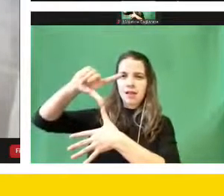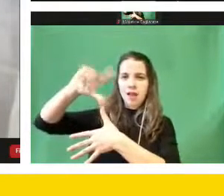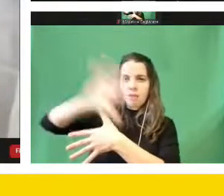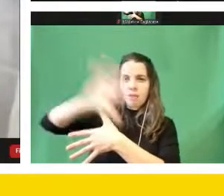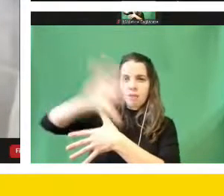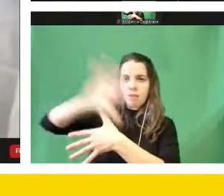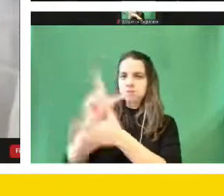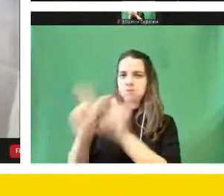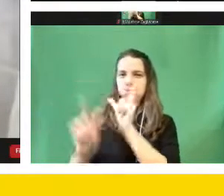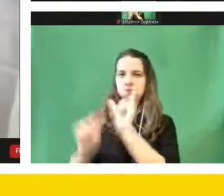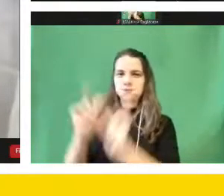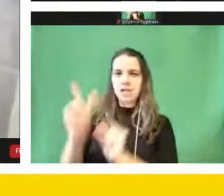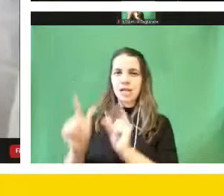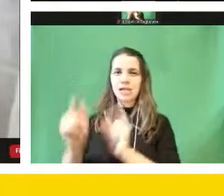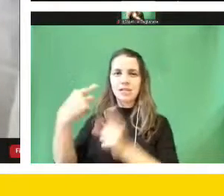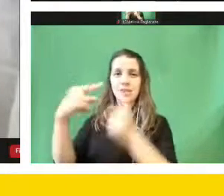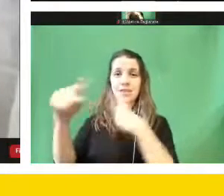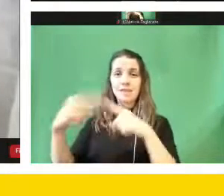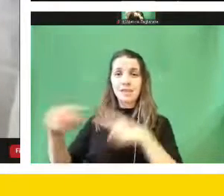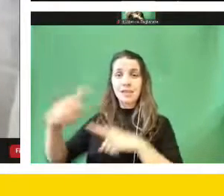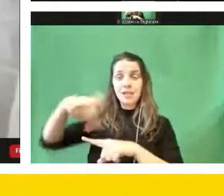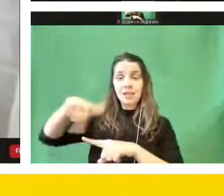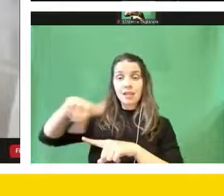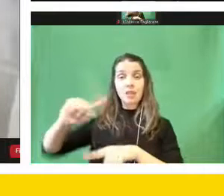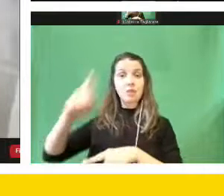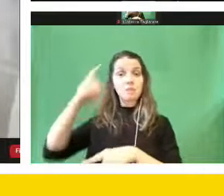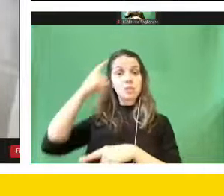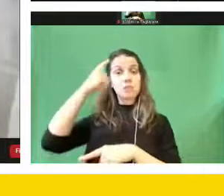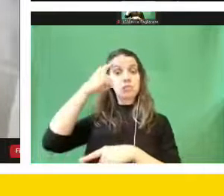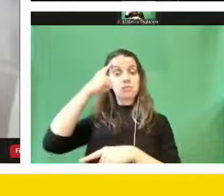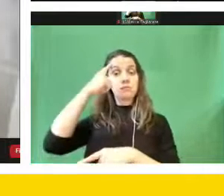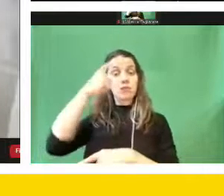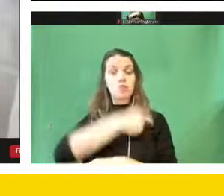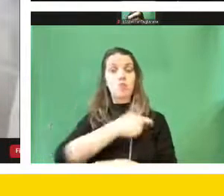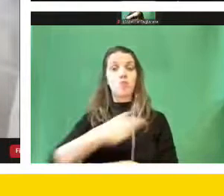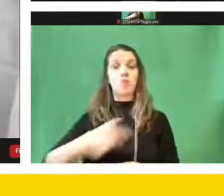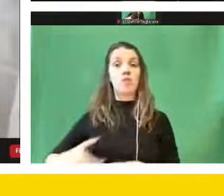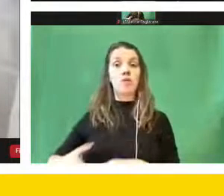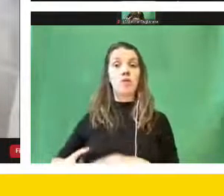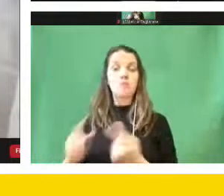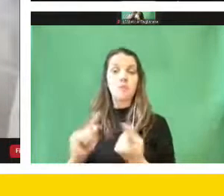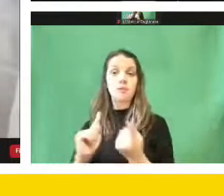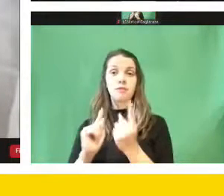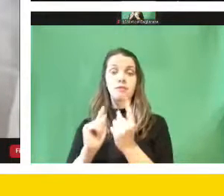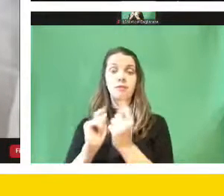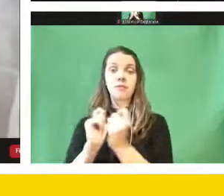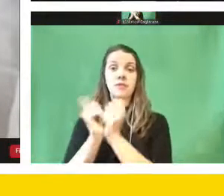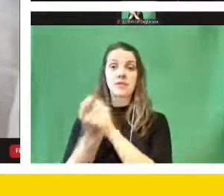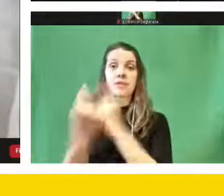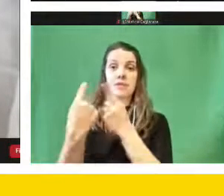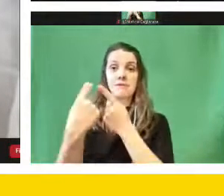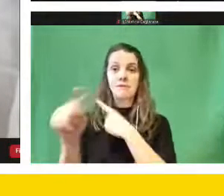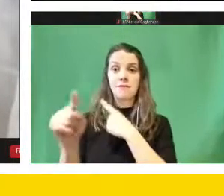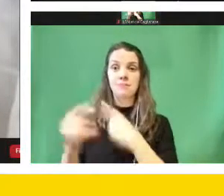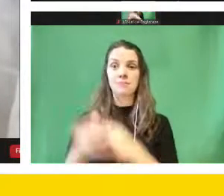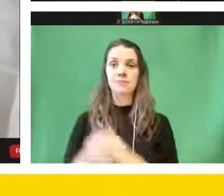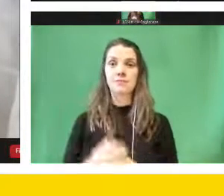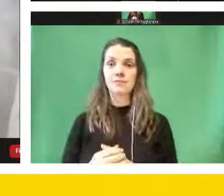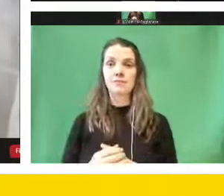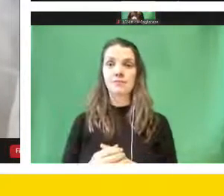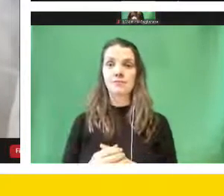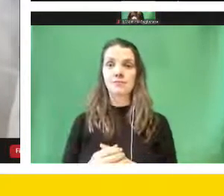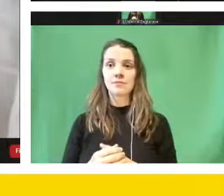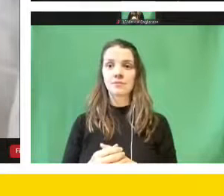tomado otra actitud, otras decisiones, y me parece que, bueno, como decía Fernando, también en nuestro país hay